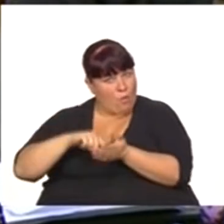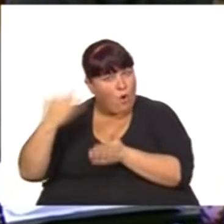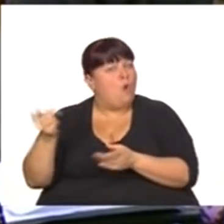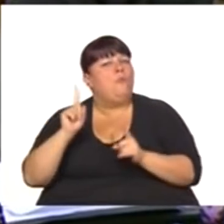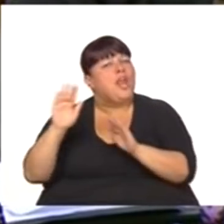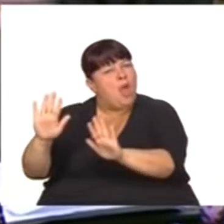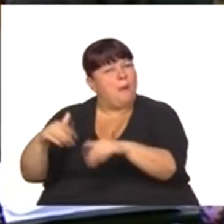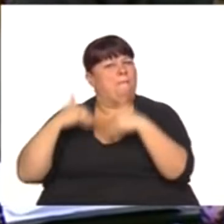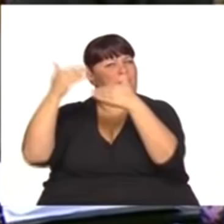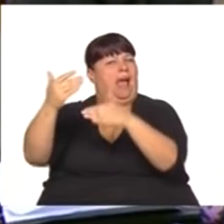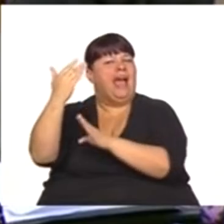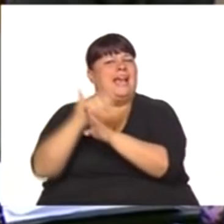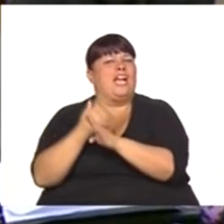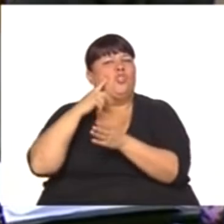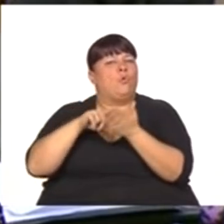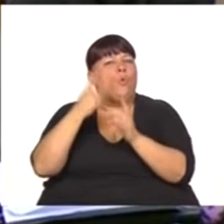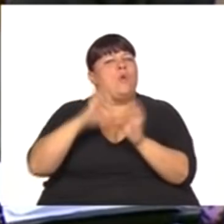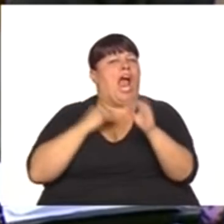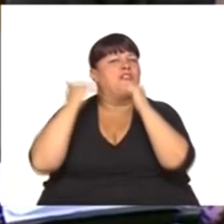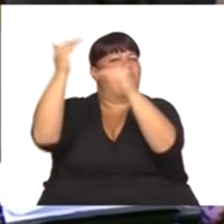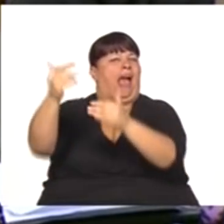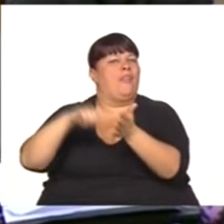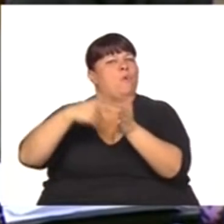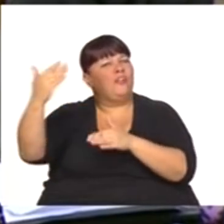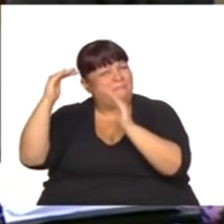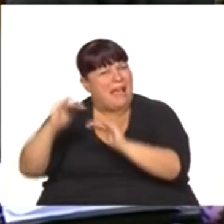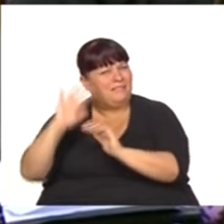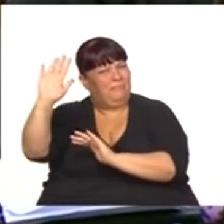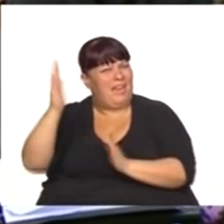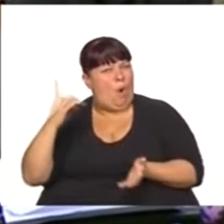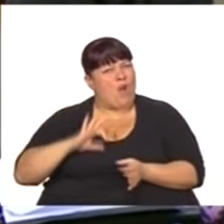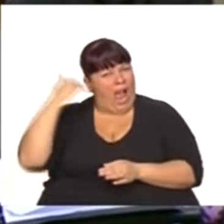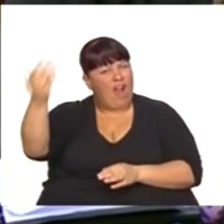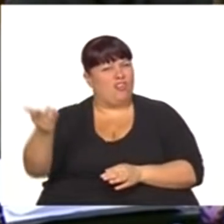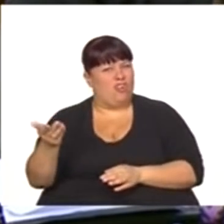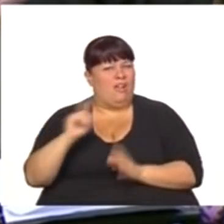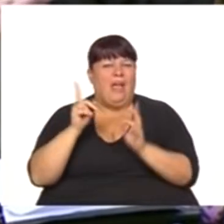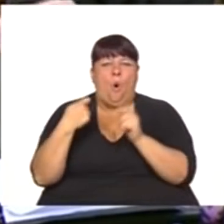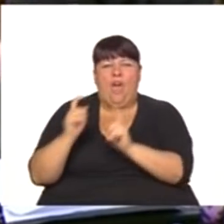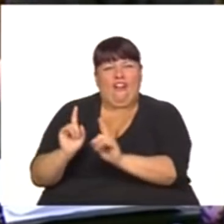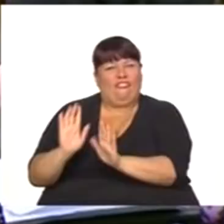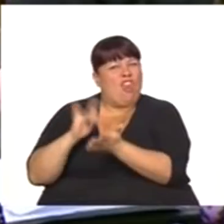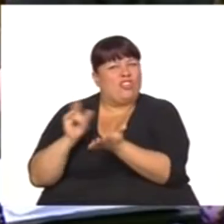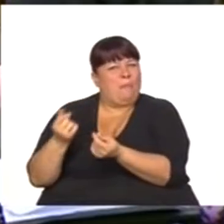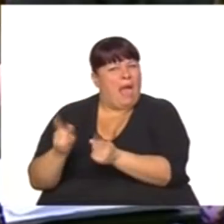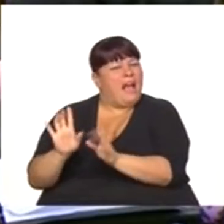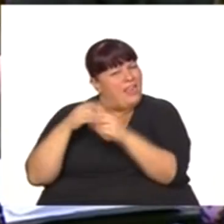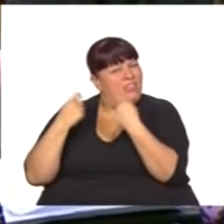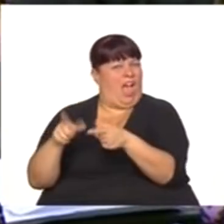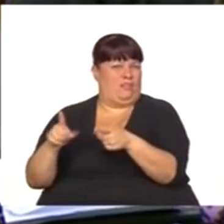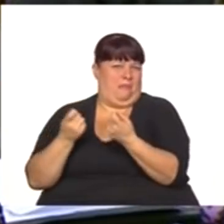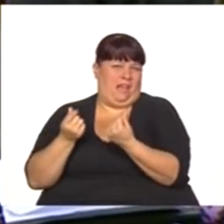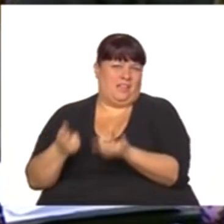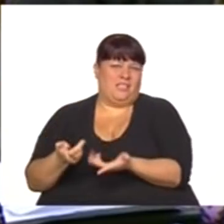¿Por qué no postergamos la rebaja de ingresos brutos un año de la provincia de Buenos Aires? Y no le sacamos nada a los jubilados y le damos lo que